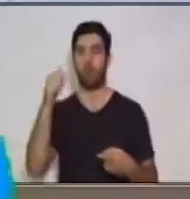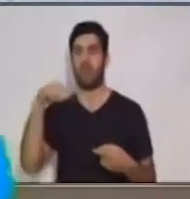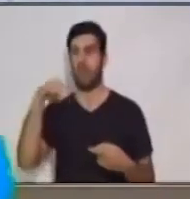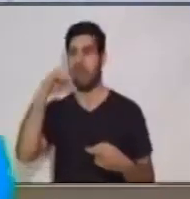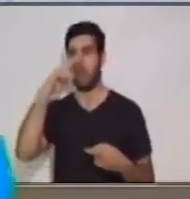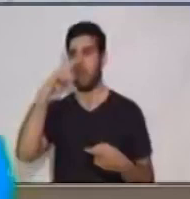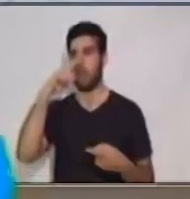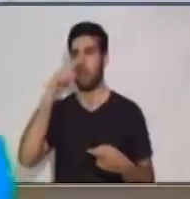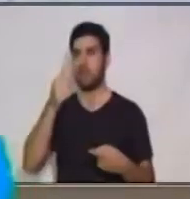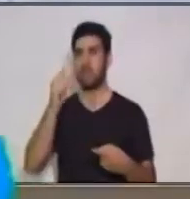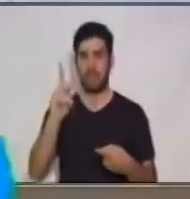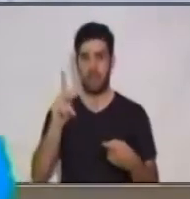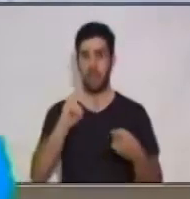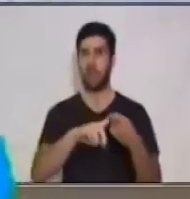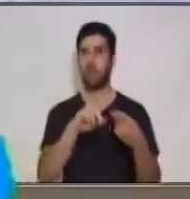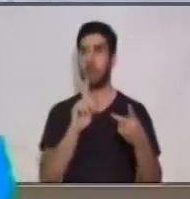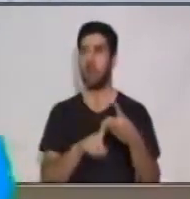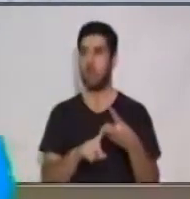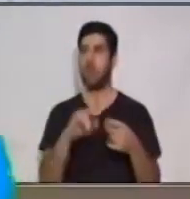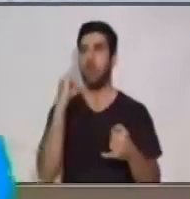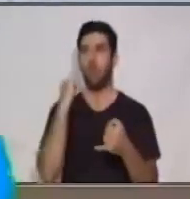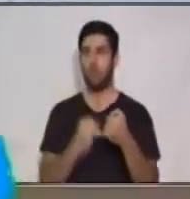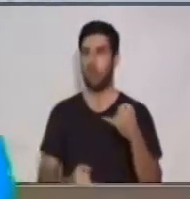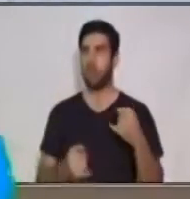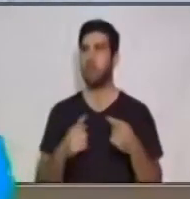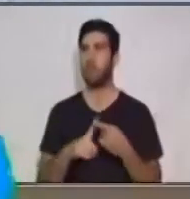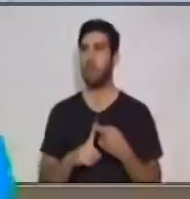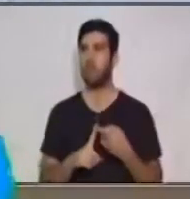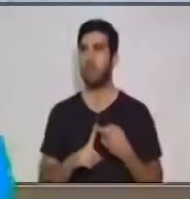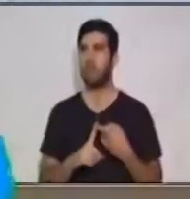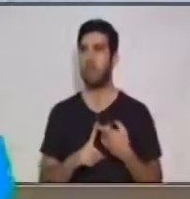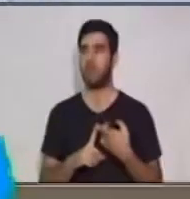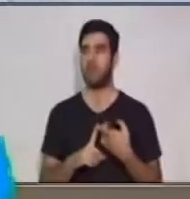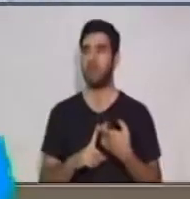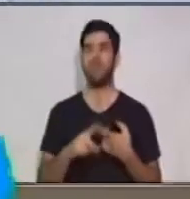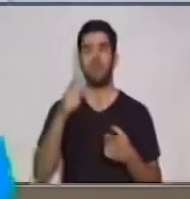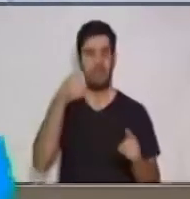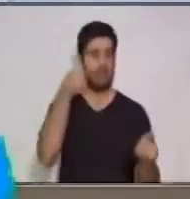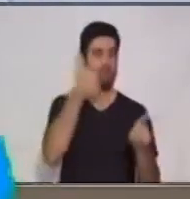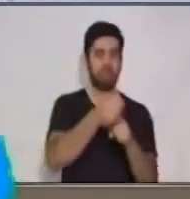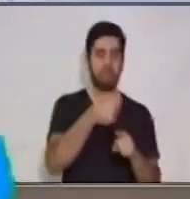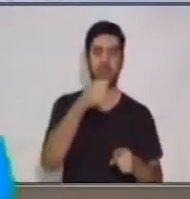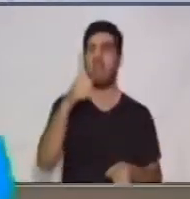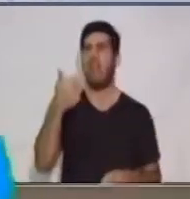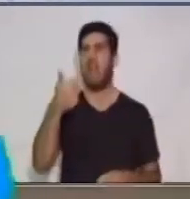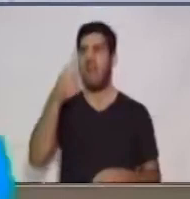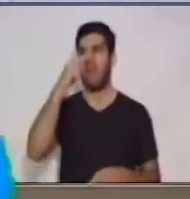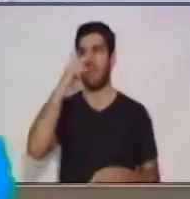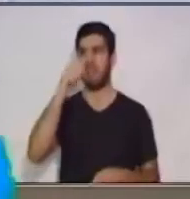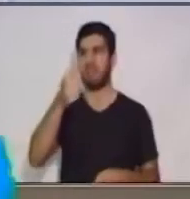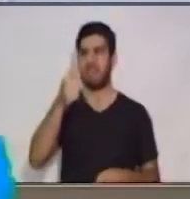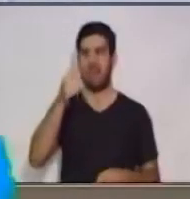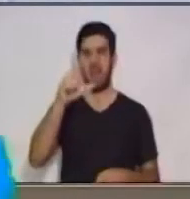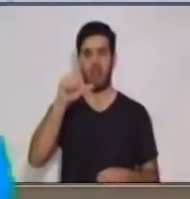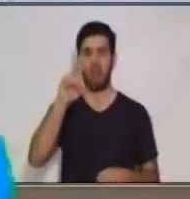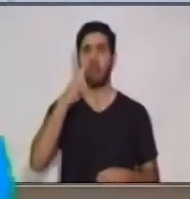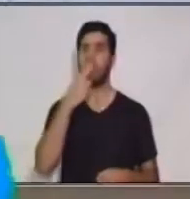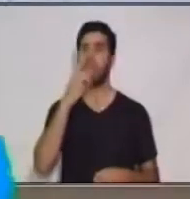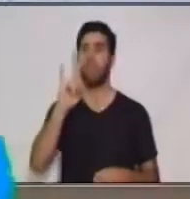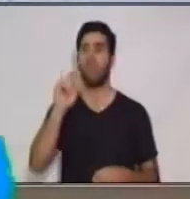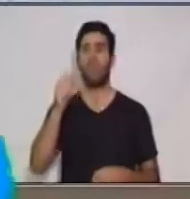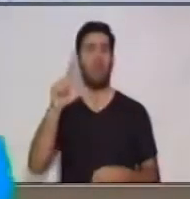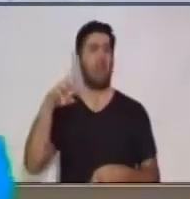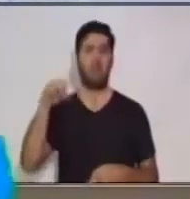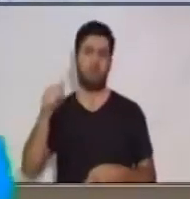en la cultura inca, y el último que vamos a mencionarte es la tragedia de Atahualpa, que es otro